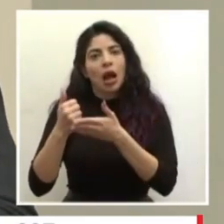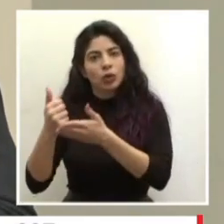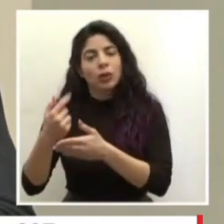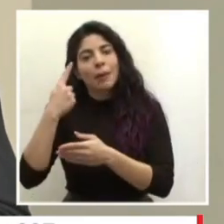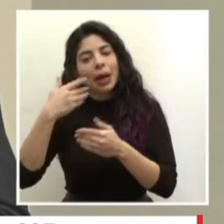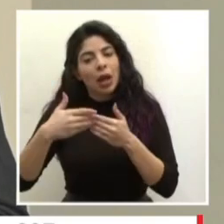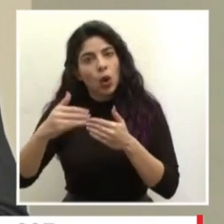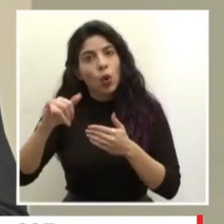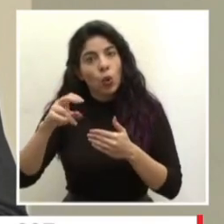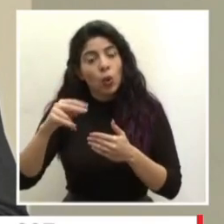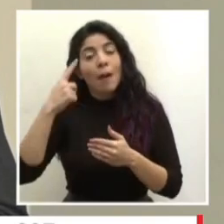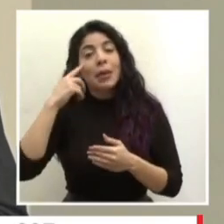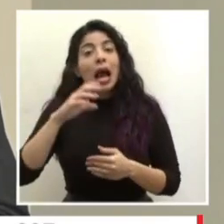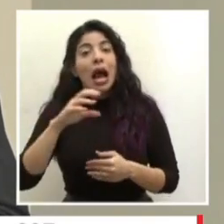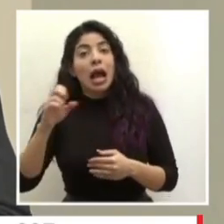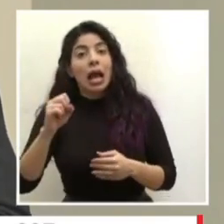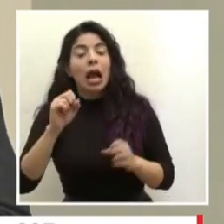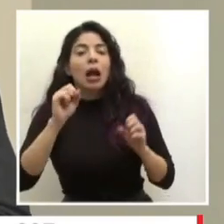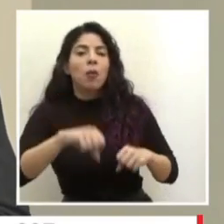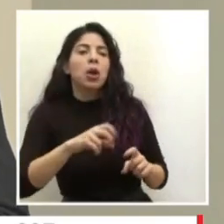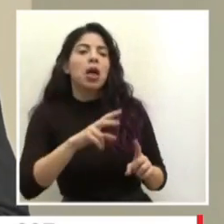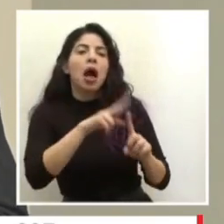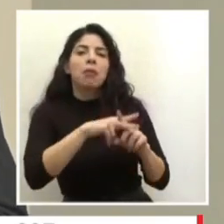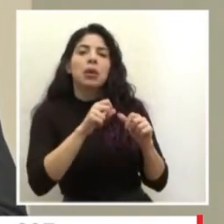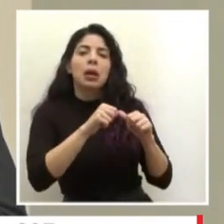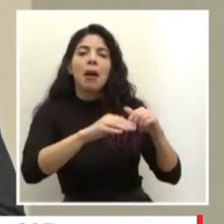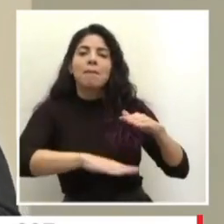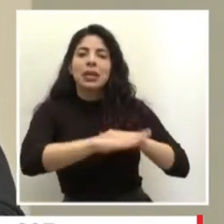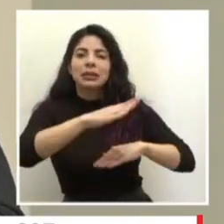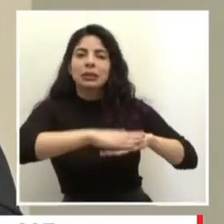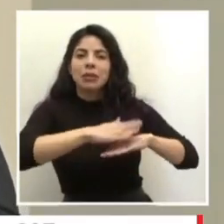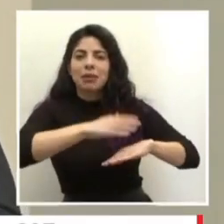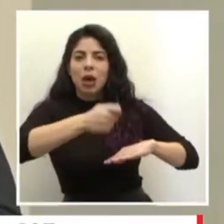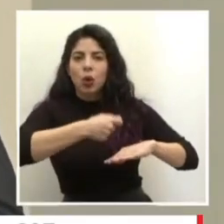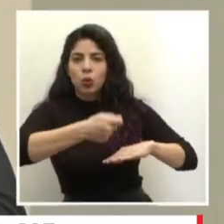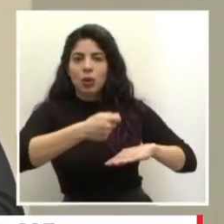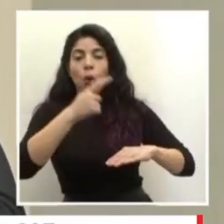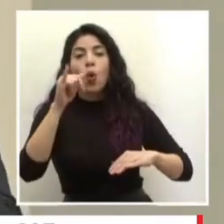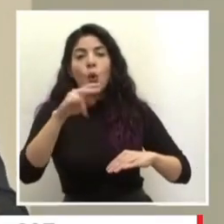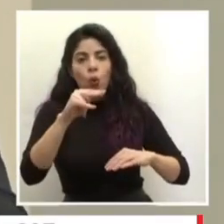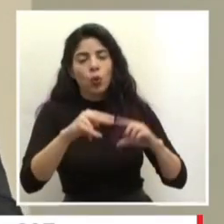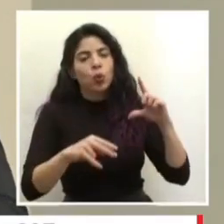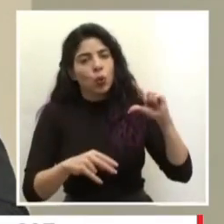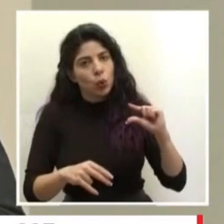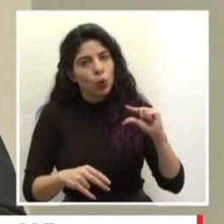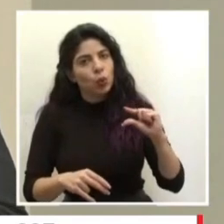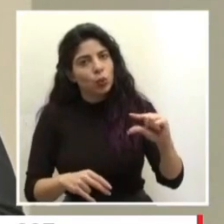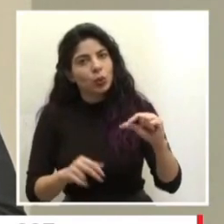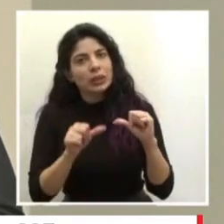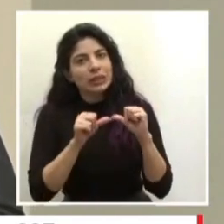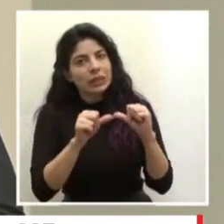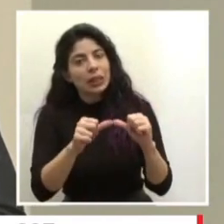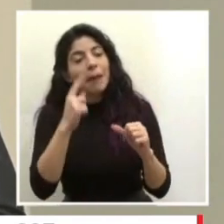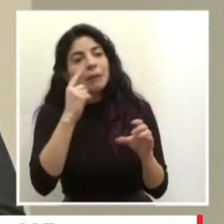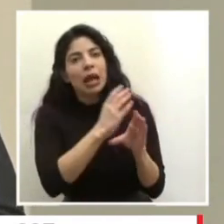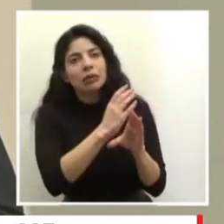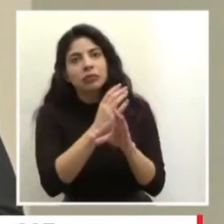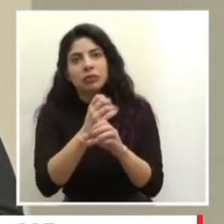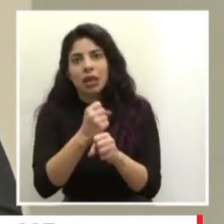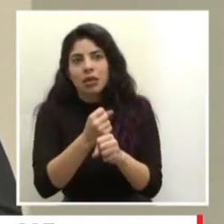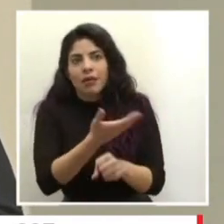y que la caja pueda adoptar la base mínima contributiva o esa reducción también para junio, para seguir cuidando el empleo de